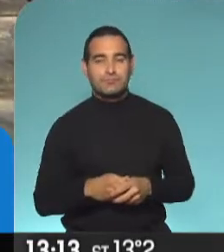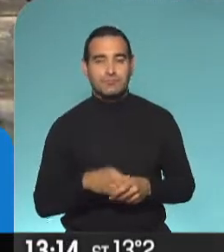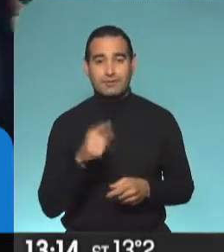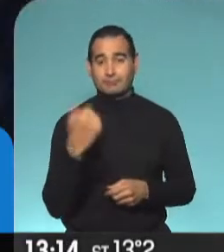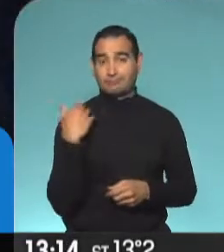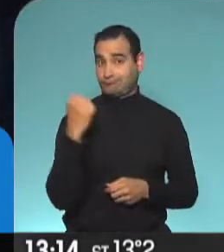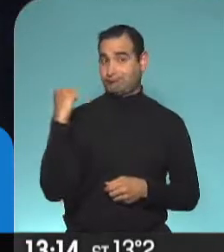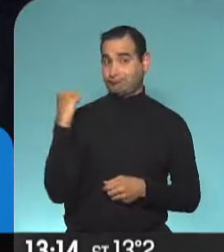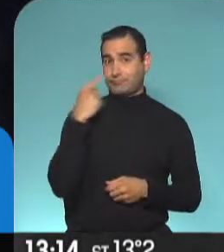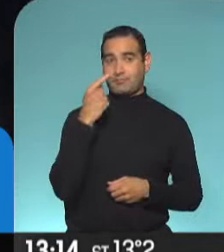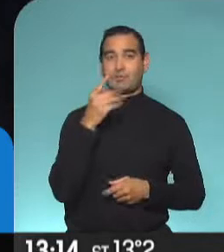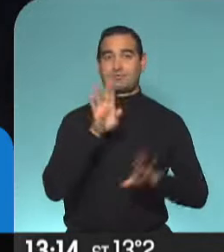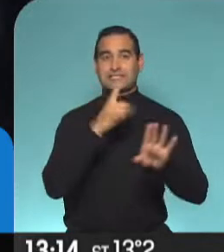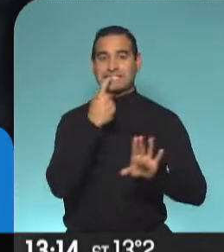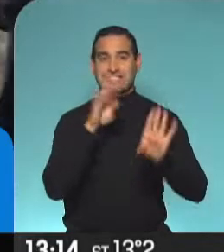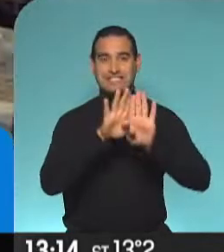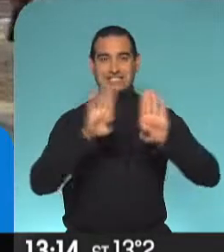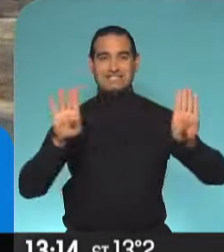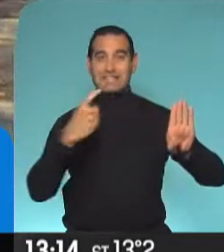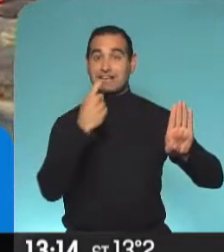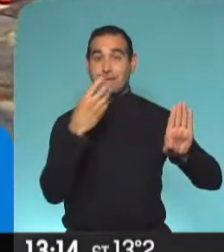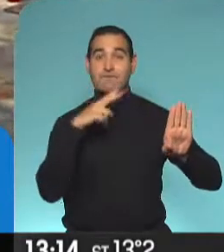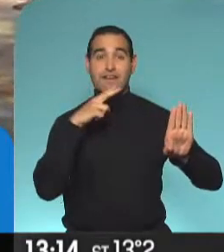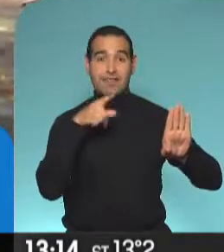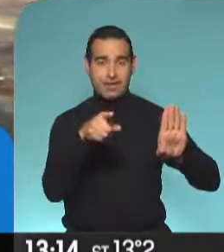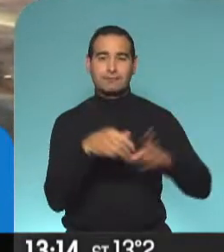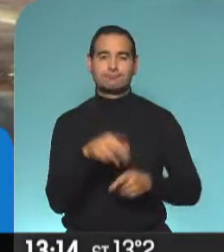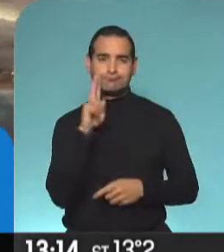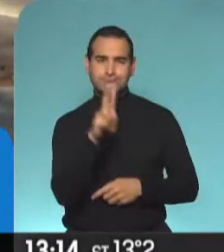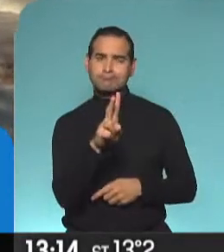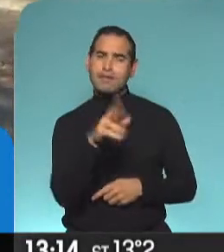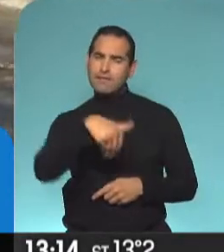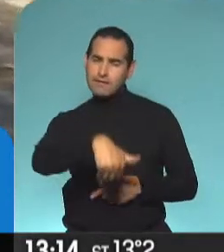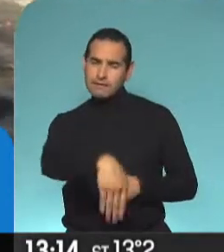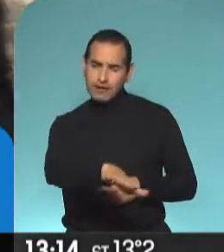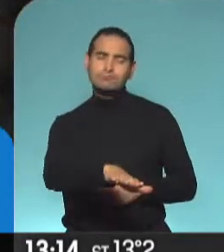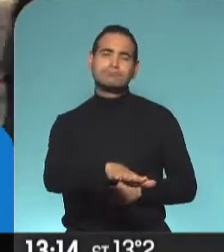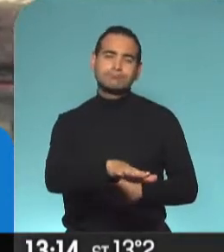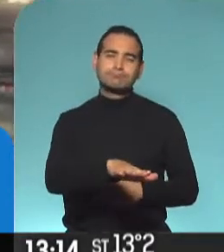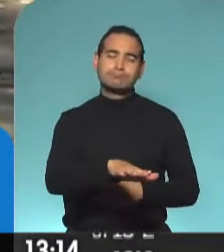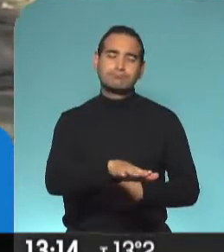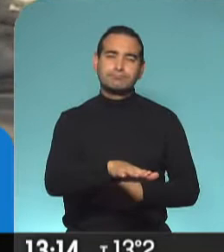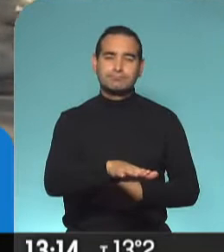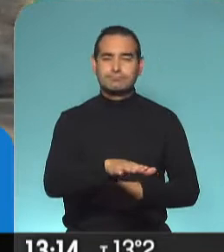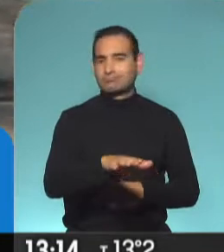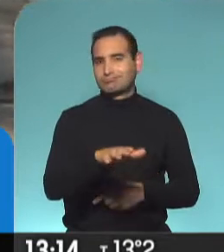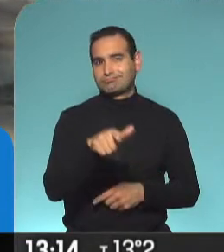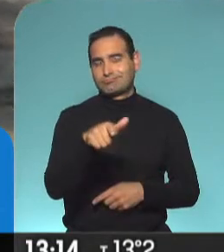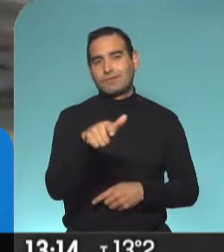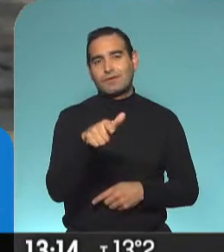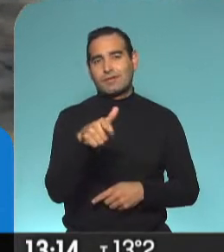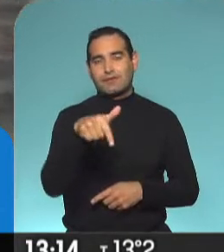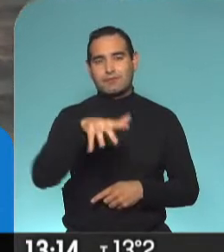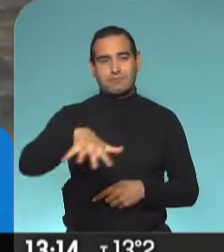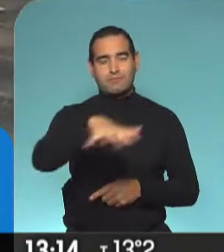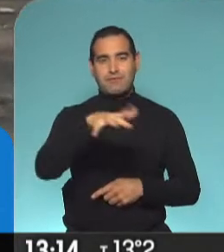espaldas el portón verde ahí lo podemos ver que seguramente más tarde siempre se torna diferente